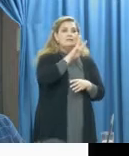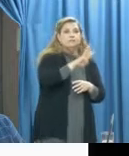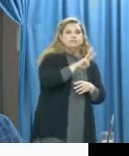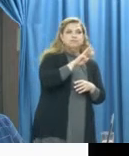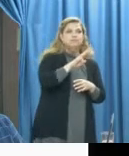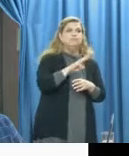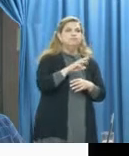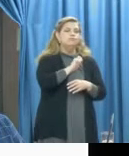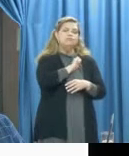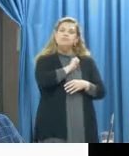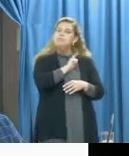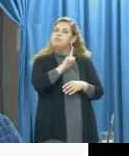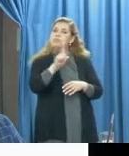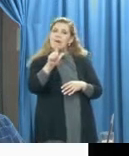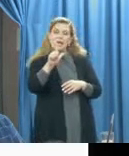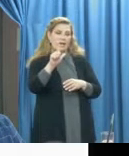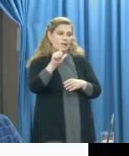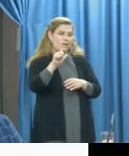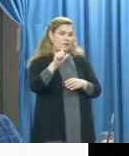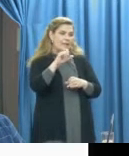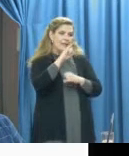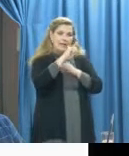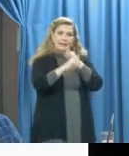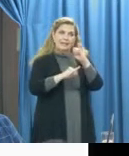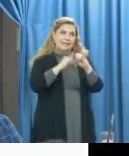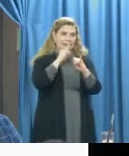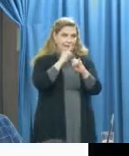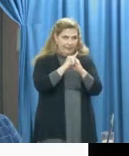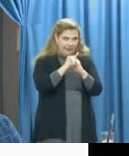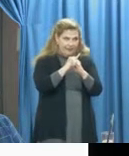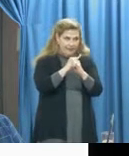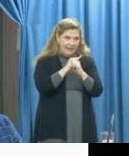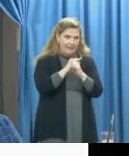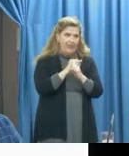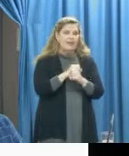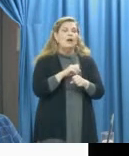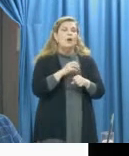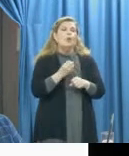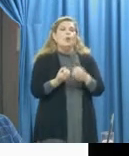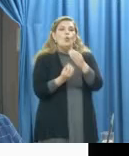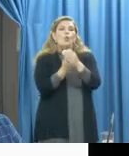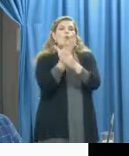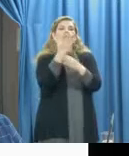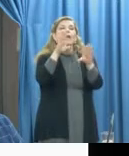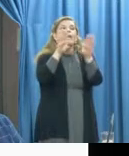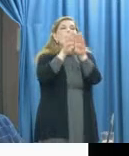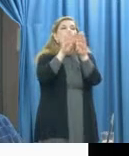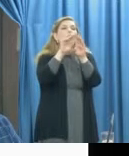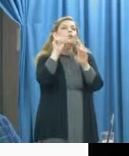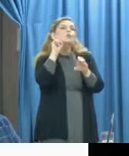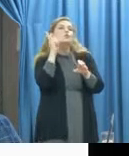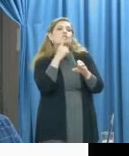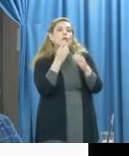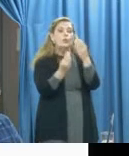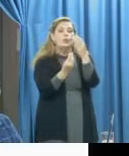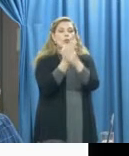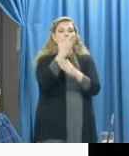muy profesional y día a día se está actualizando. Si se describe una nueva sordera, si aparece un nuevo